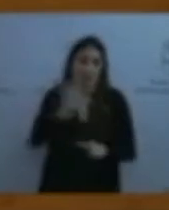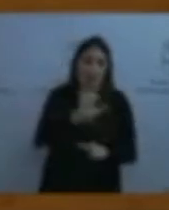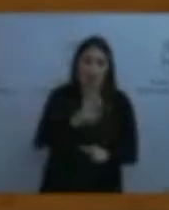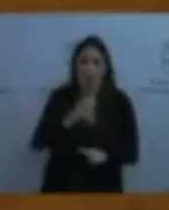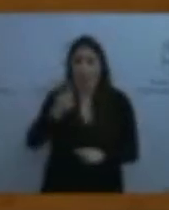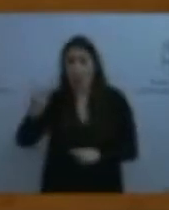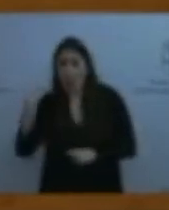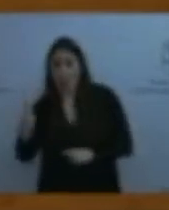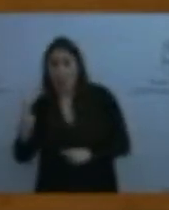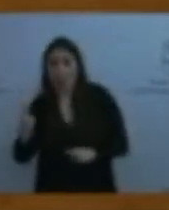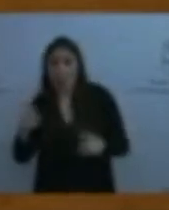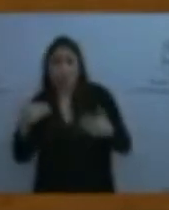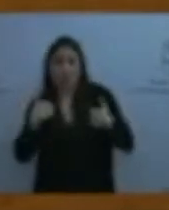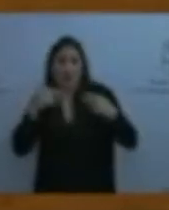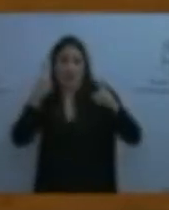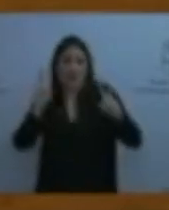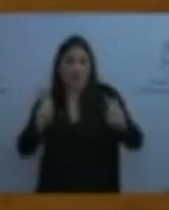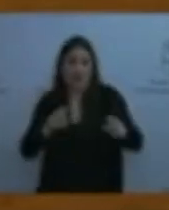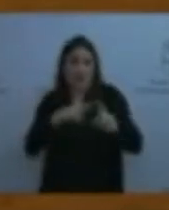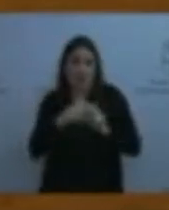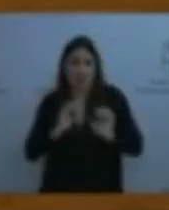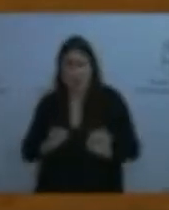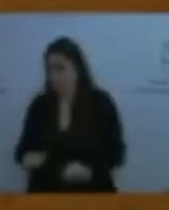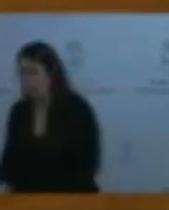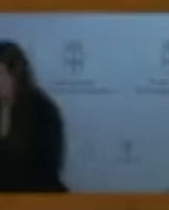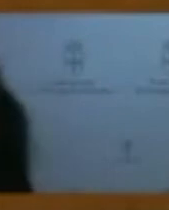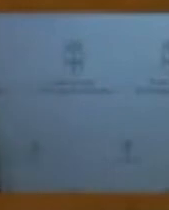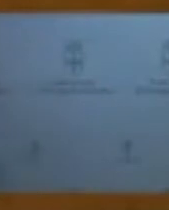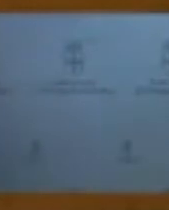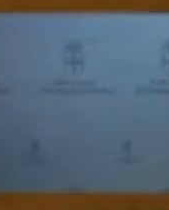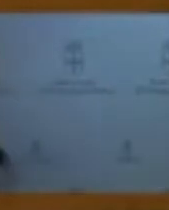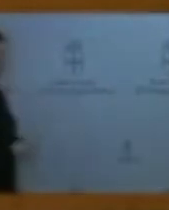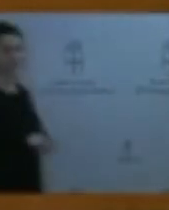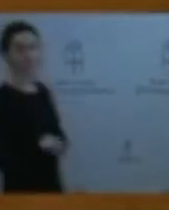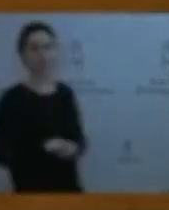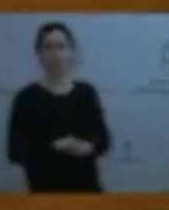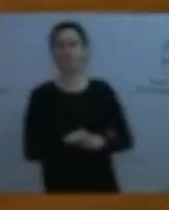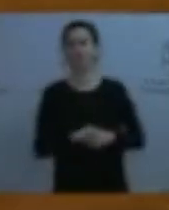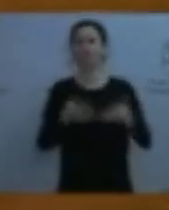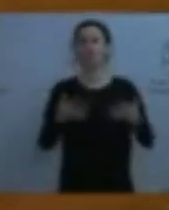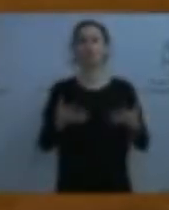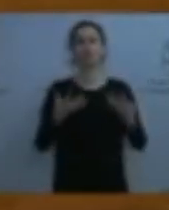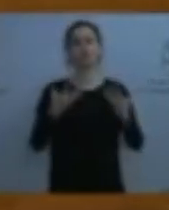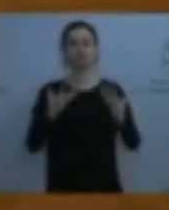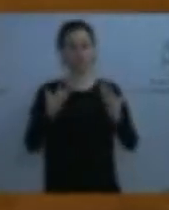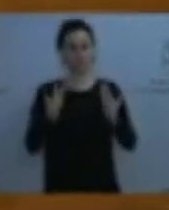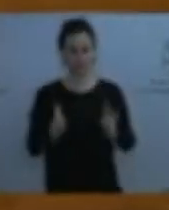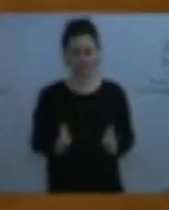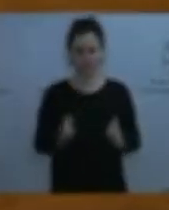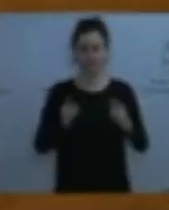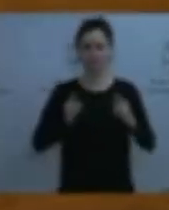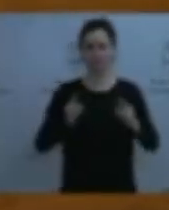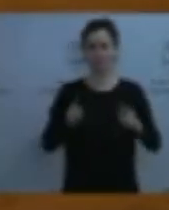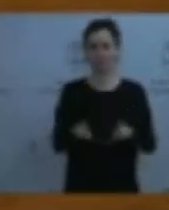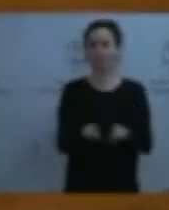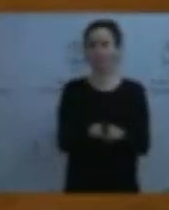Unido sobre esta situación, ¿no? Y además habría soluciones sencillas, ¿no? En los 80, con el único caso donde un Estado